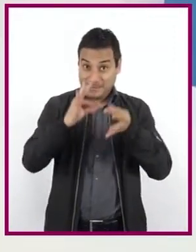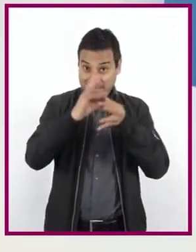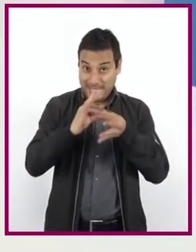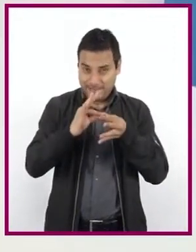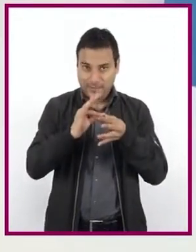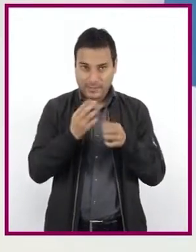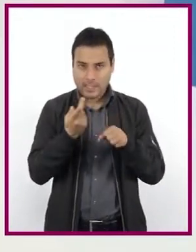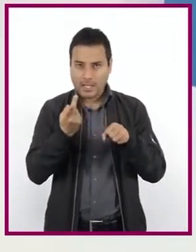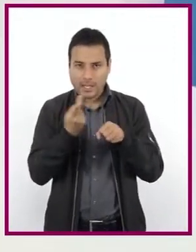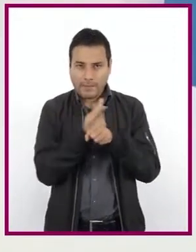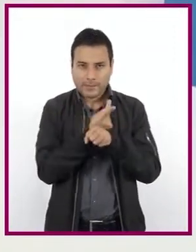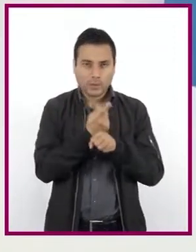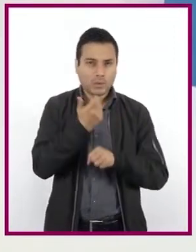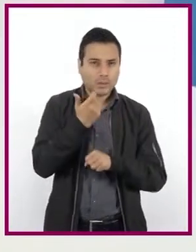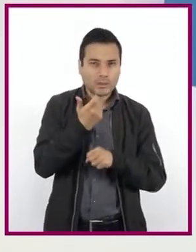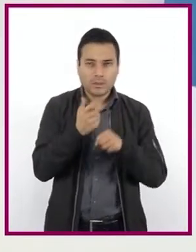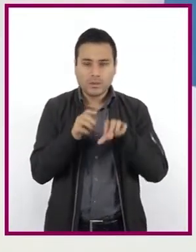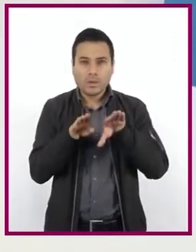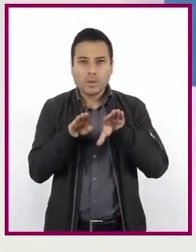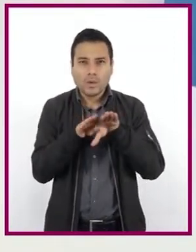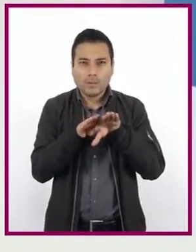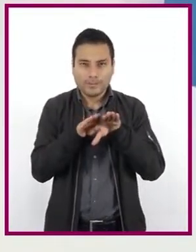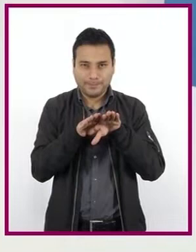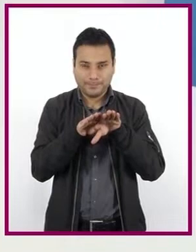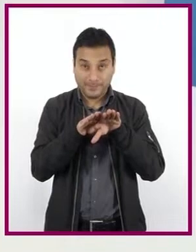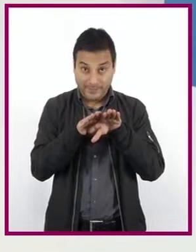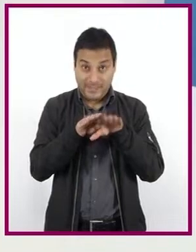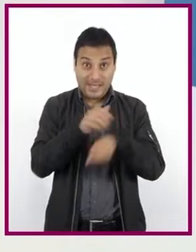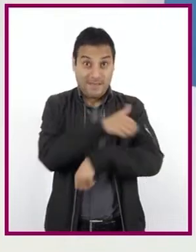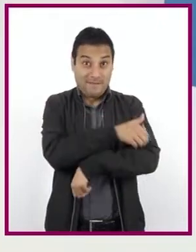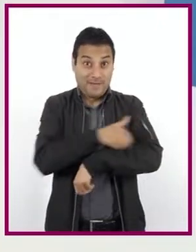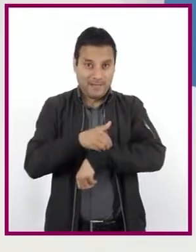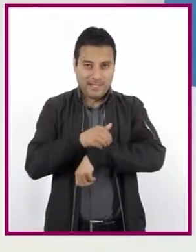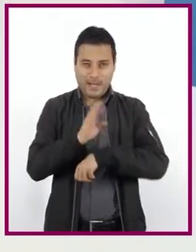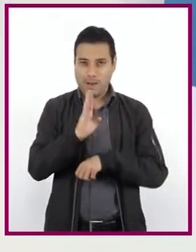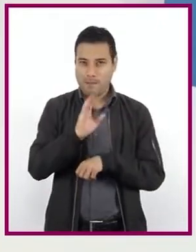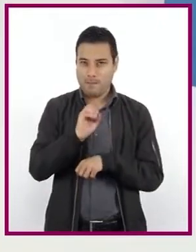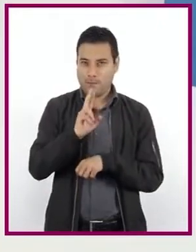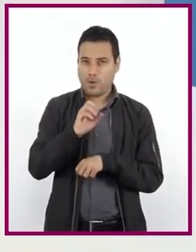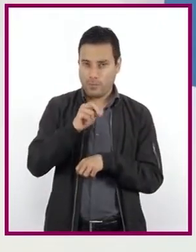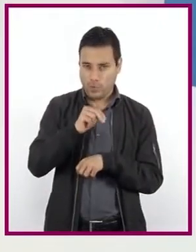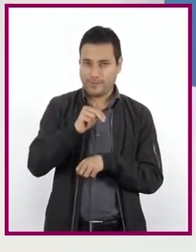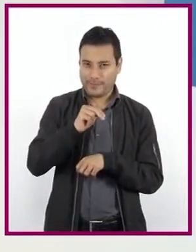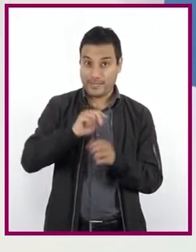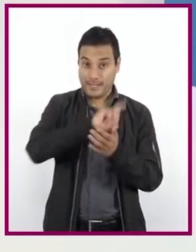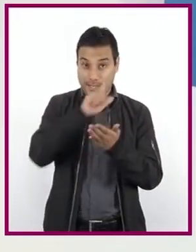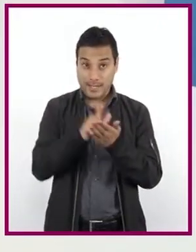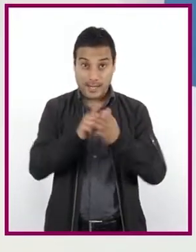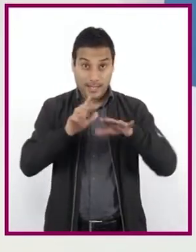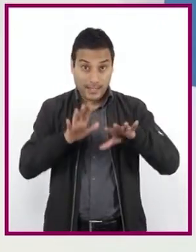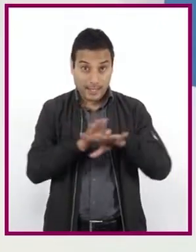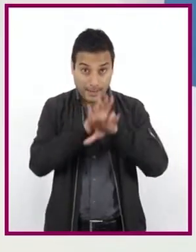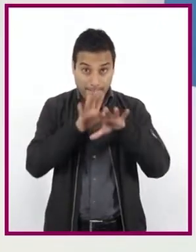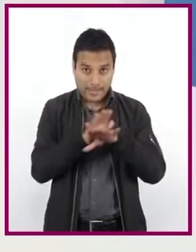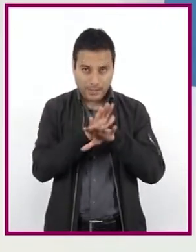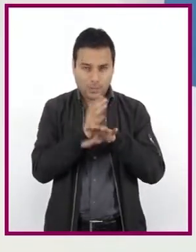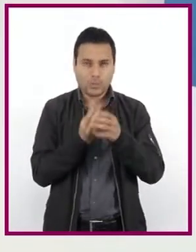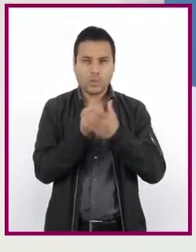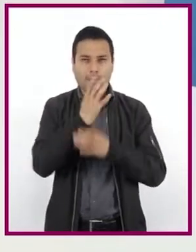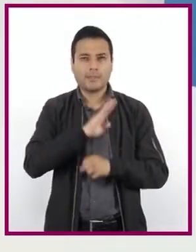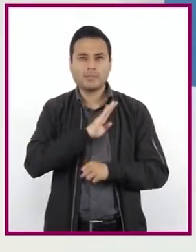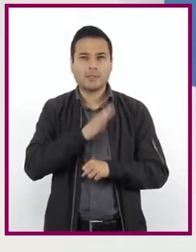consecuencias económicas de las reformas borbónicas de España en Nueva España. Como recordarán,